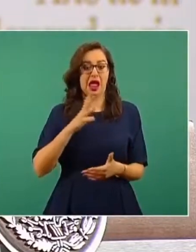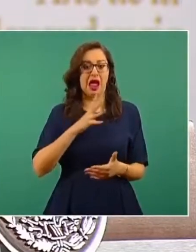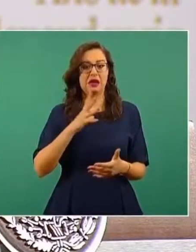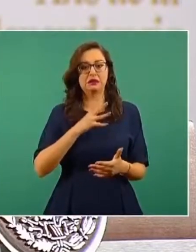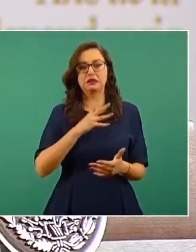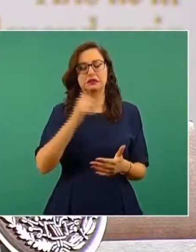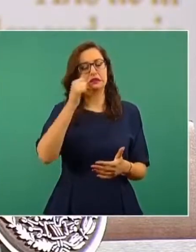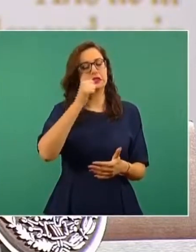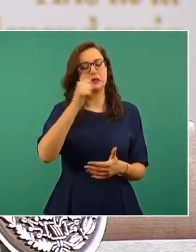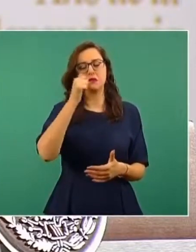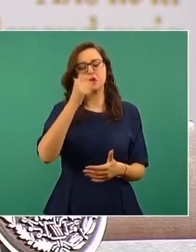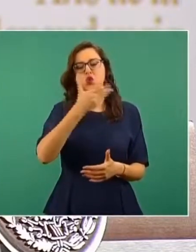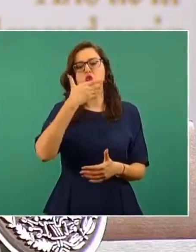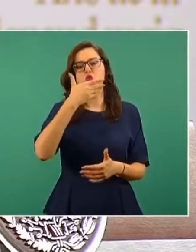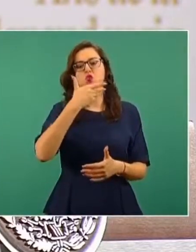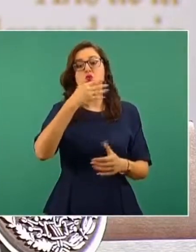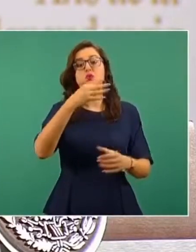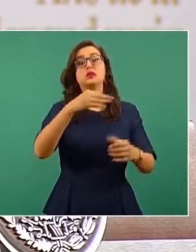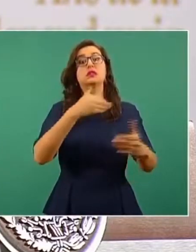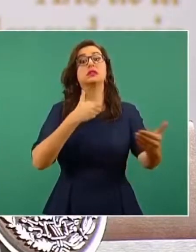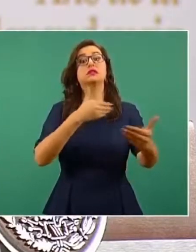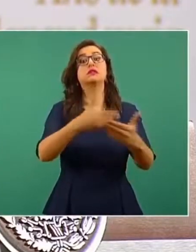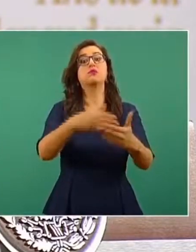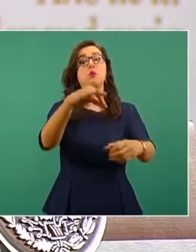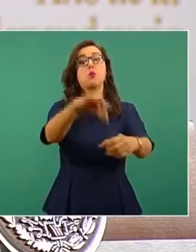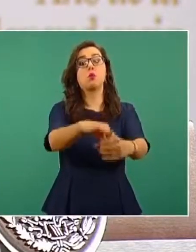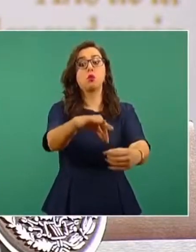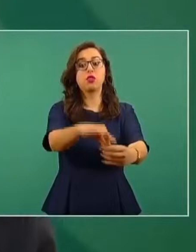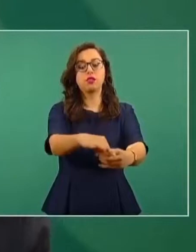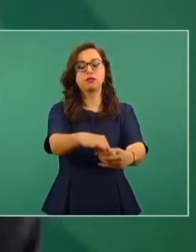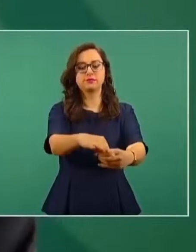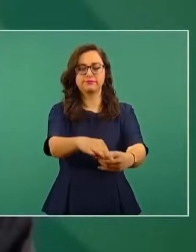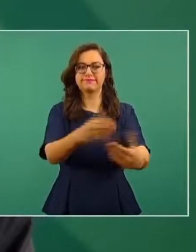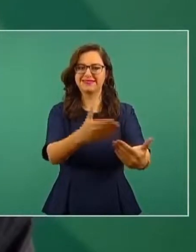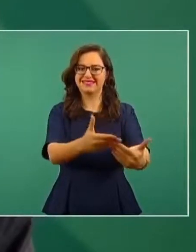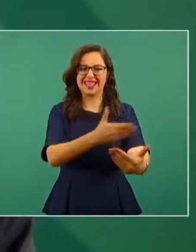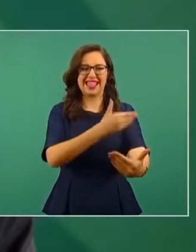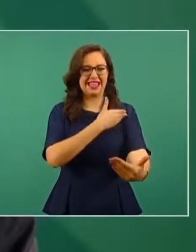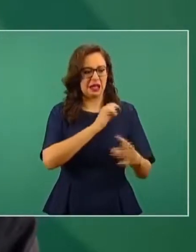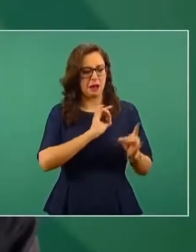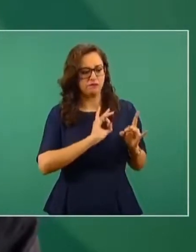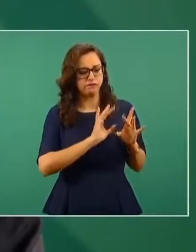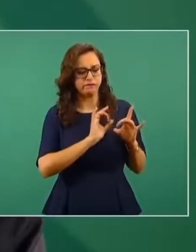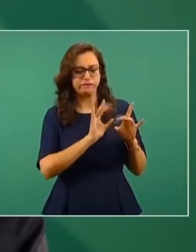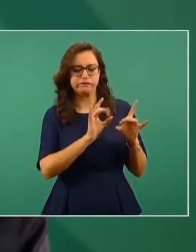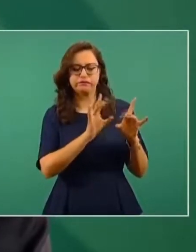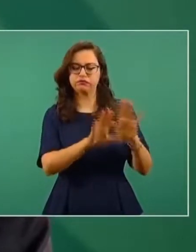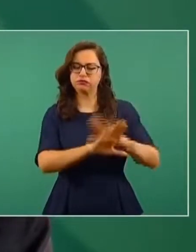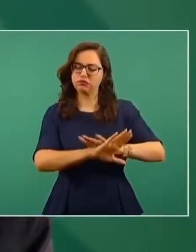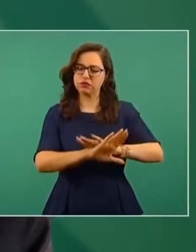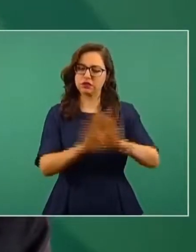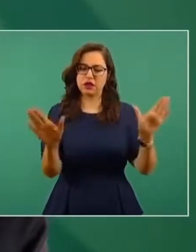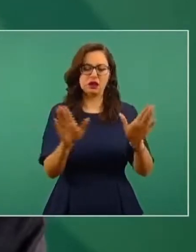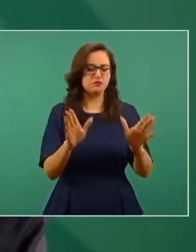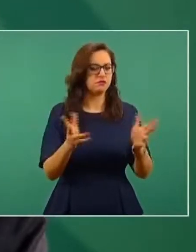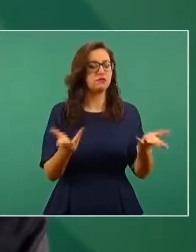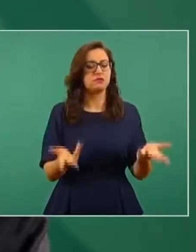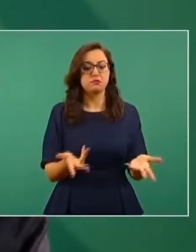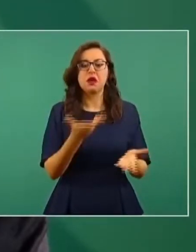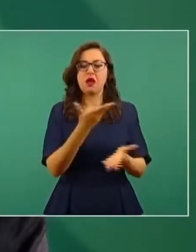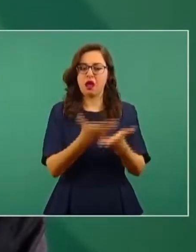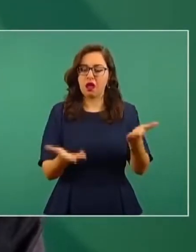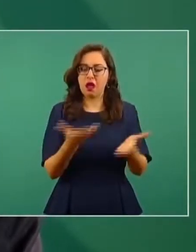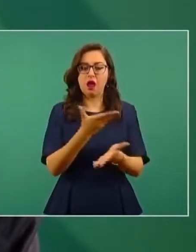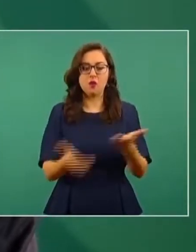En fin, que es bueno que sea voluntario el asunto, que no sea impuesto y que pues se haga